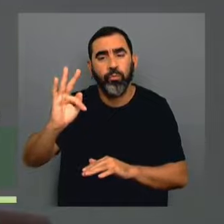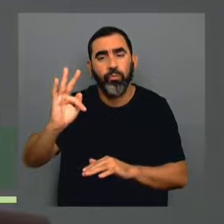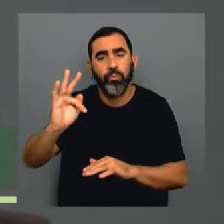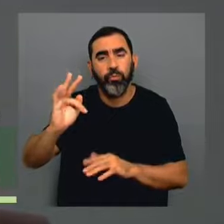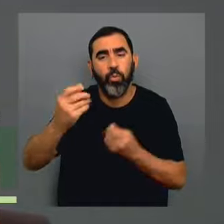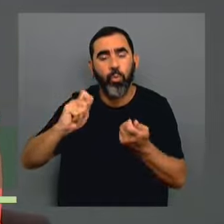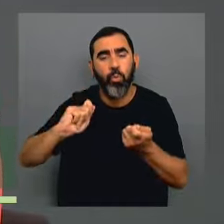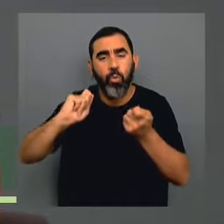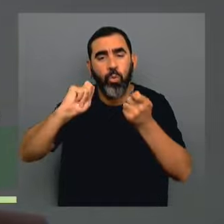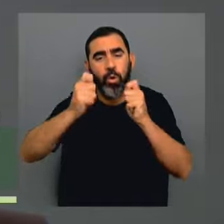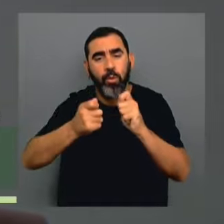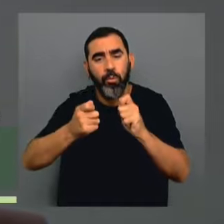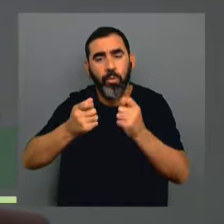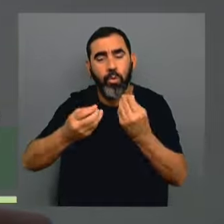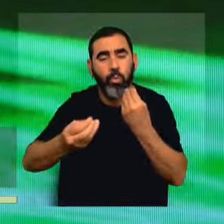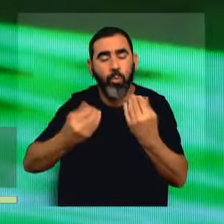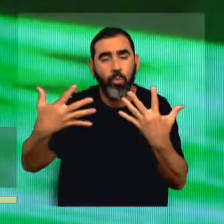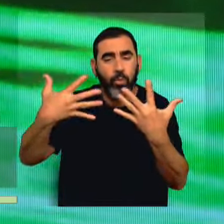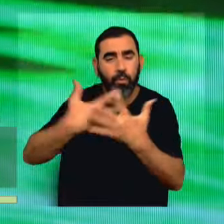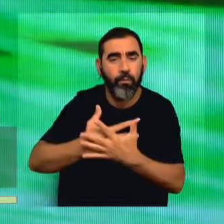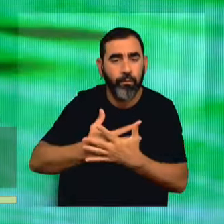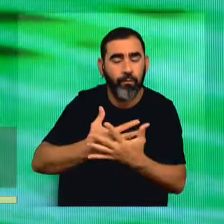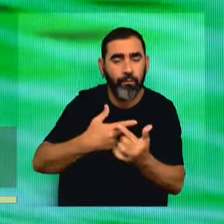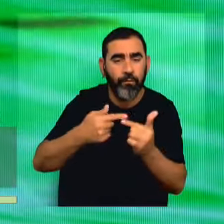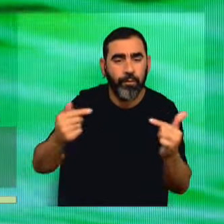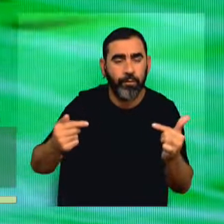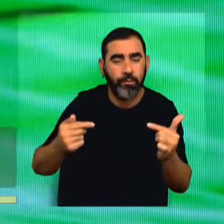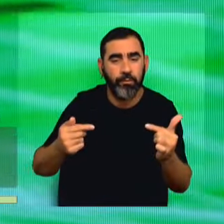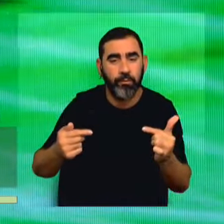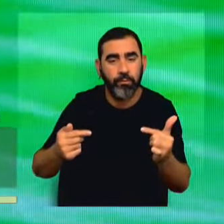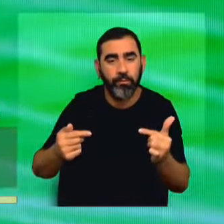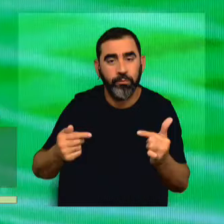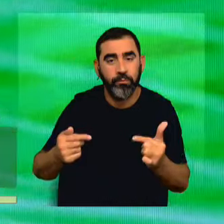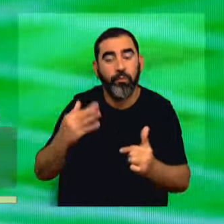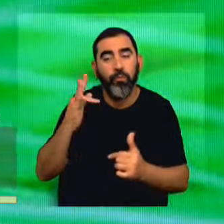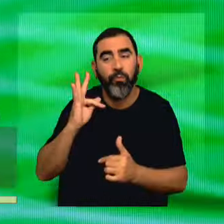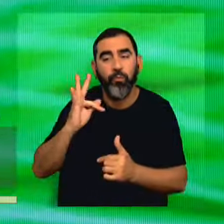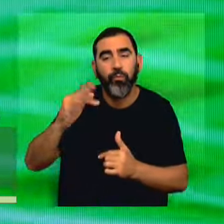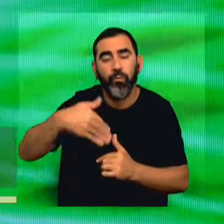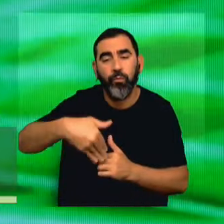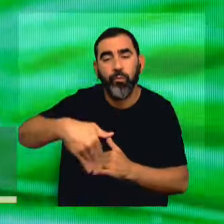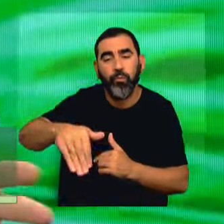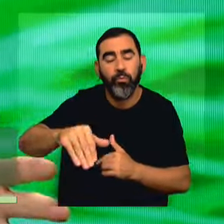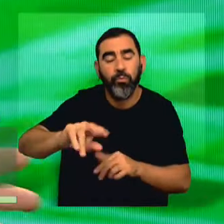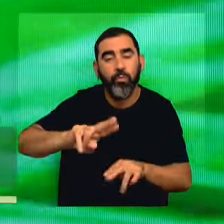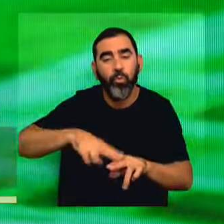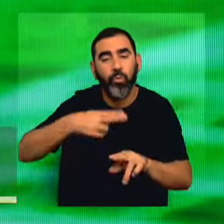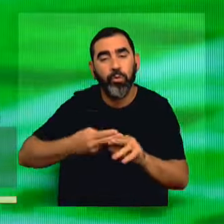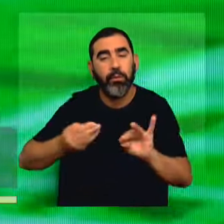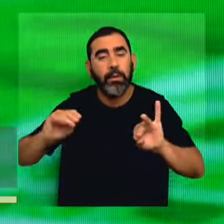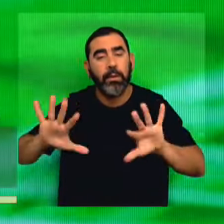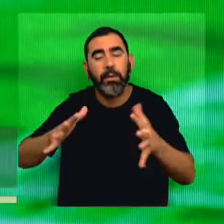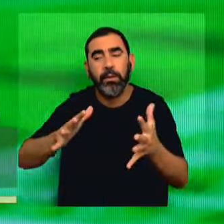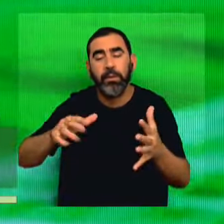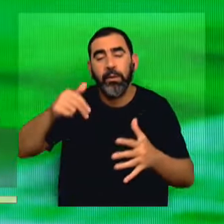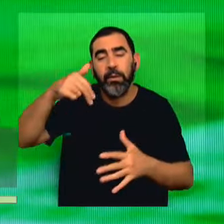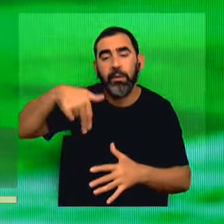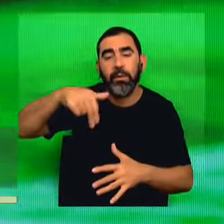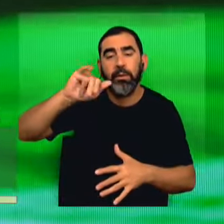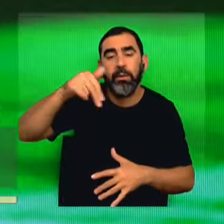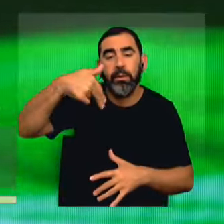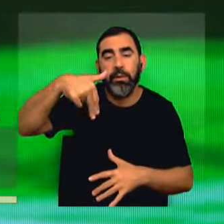cambiado y Cómo afecta el niño lo que nos decías bueno más a largo plazo más a largo plazo tenemos que ver de vuelta qué pasa con este niño este niño